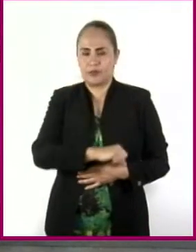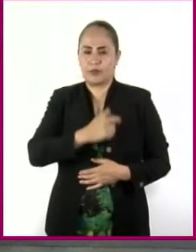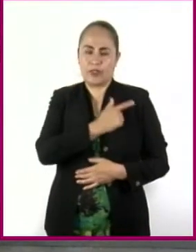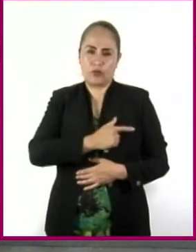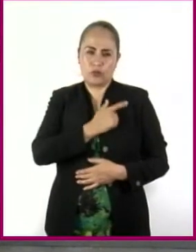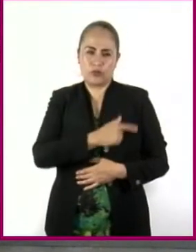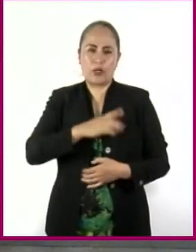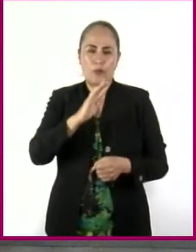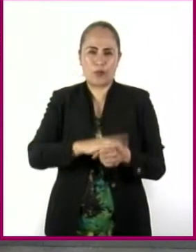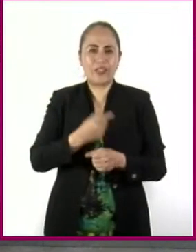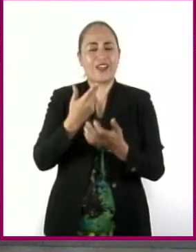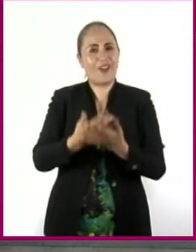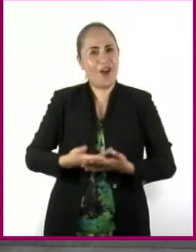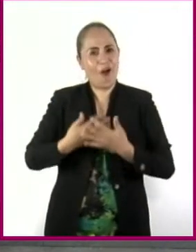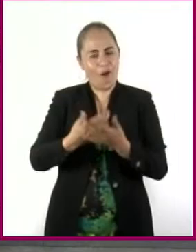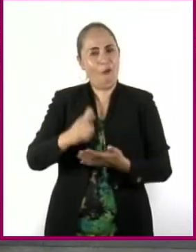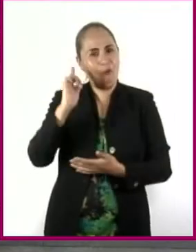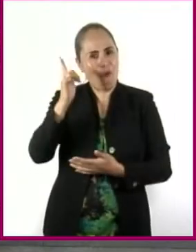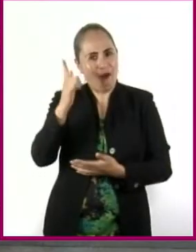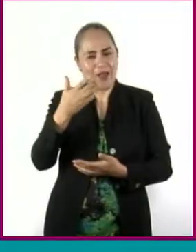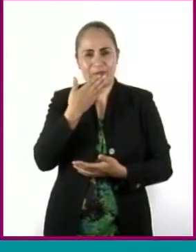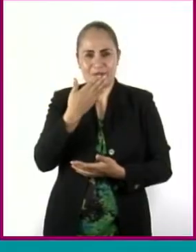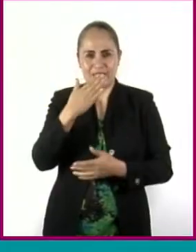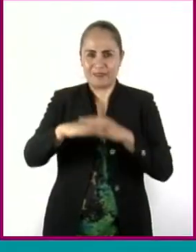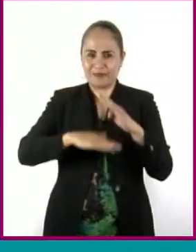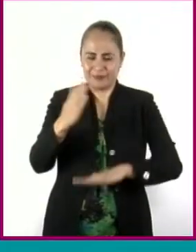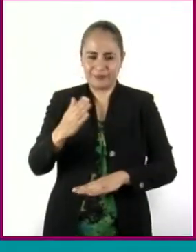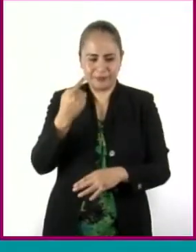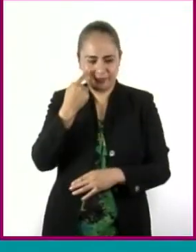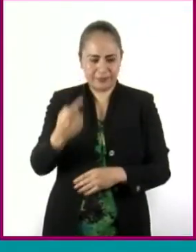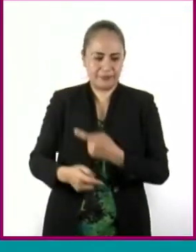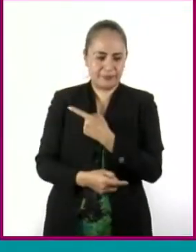una mirada esperanzadora. A ver...